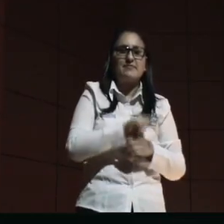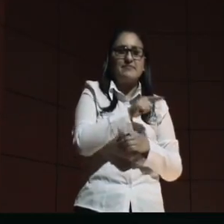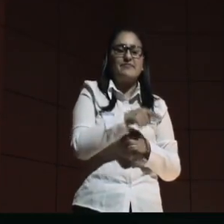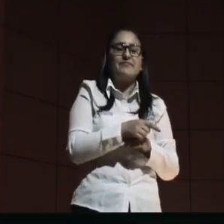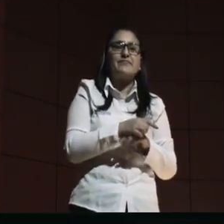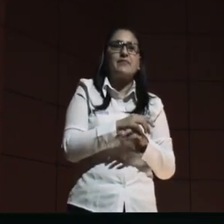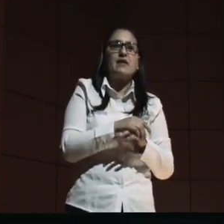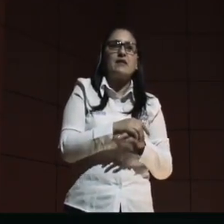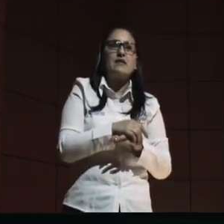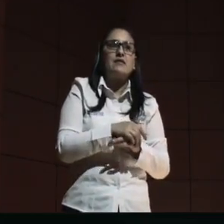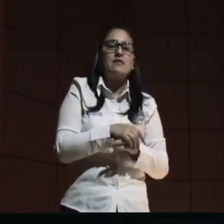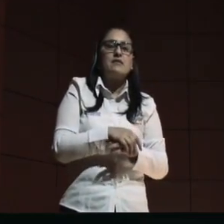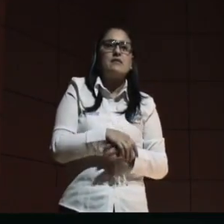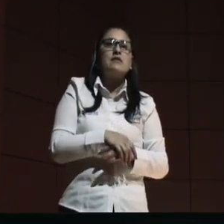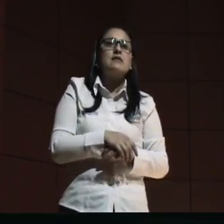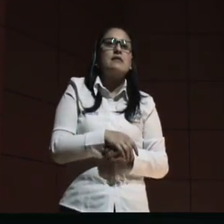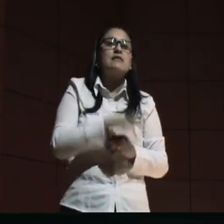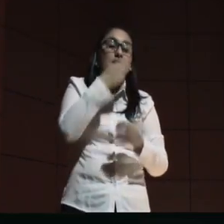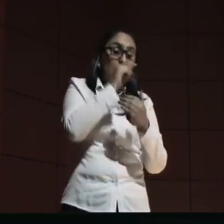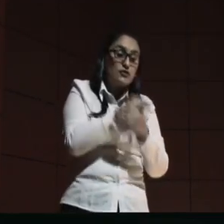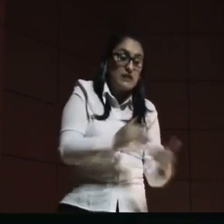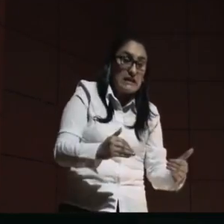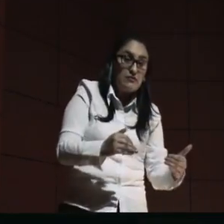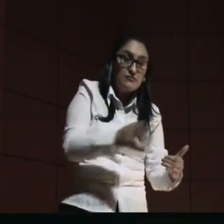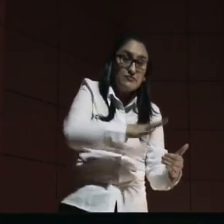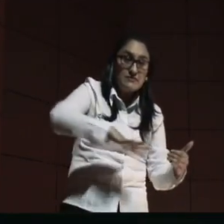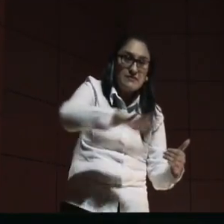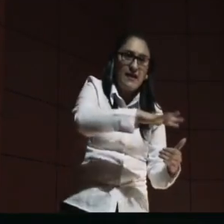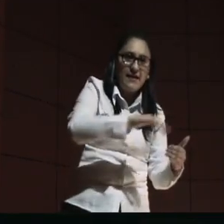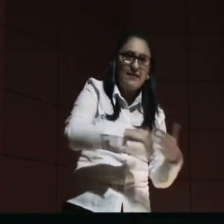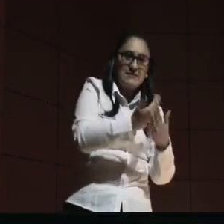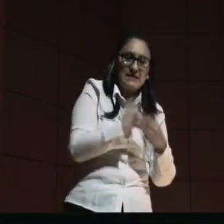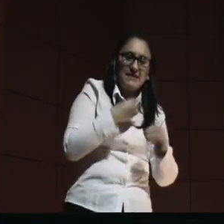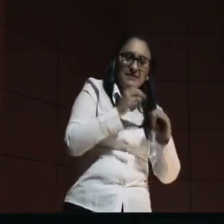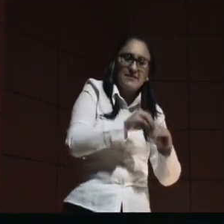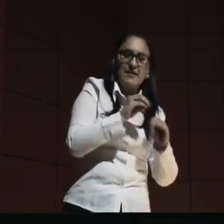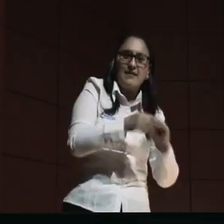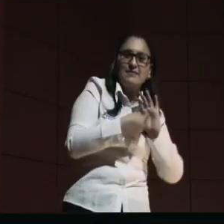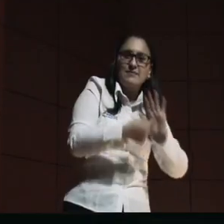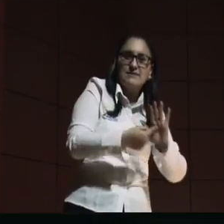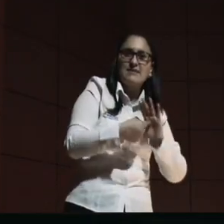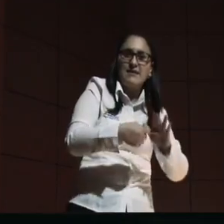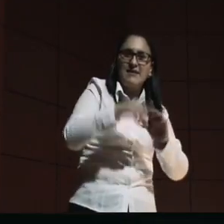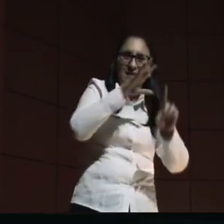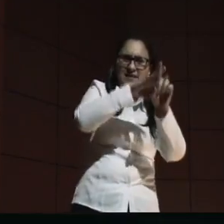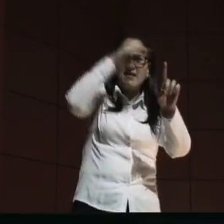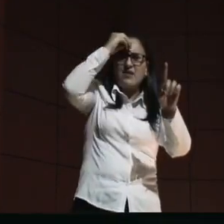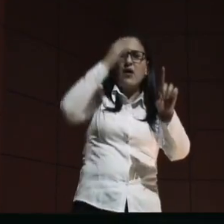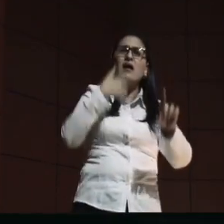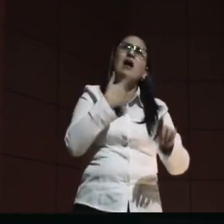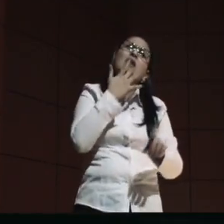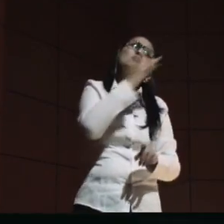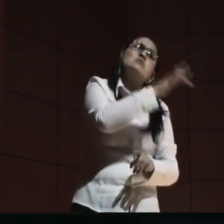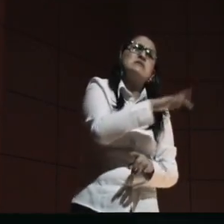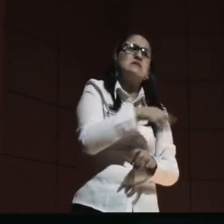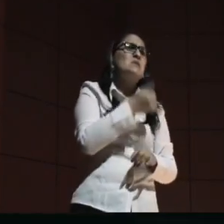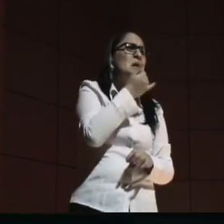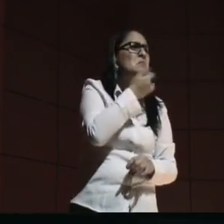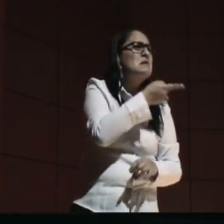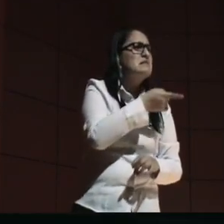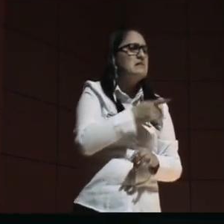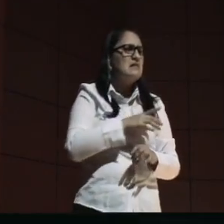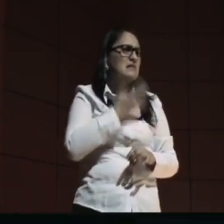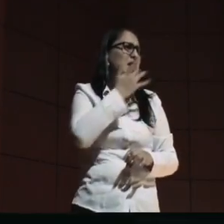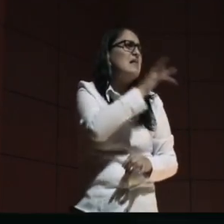Bocha. Entonces, que desde los niños y niñas empezar a quitar el imaginario del ¡ay, pobrecito! ¿Qué le pasa? ¿Qué